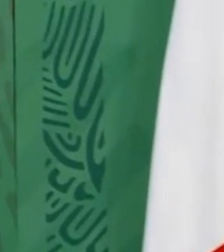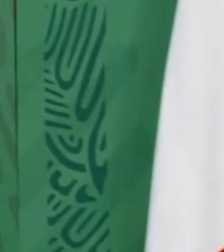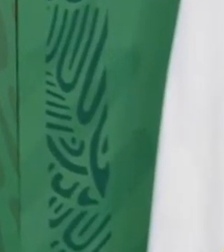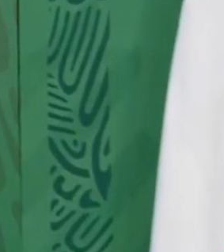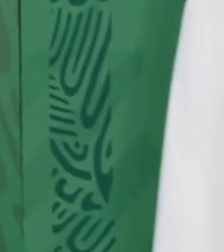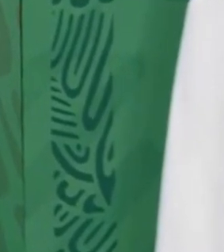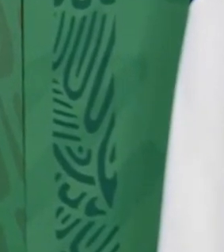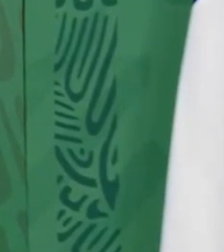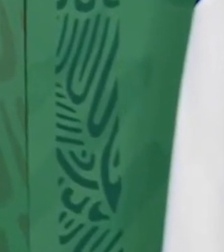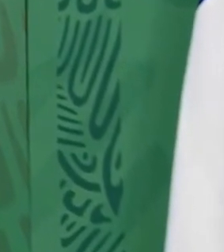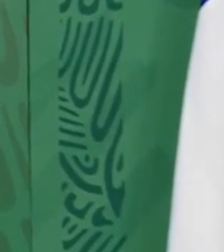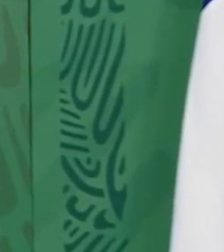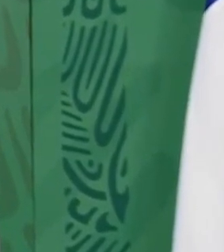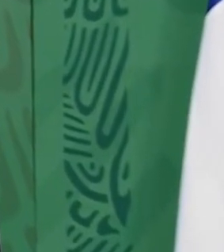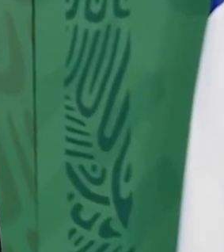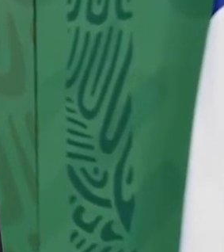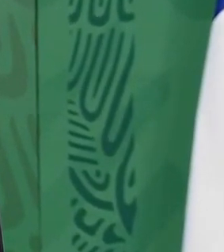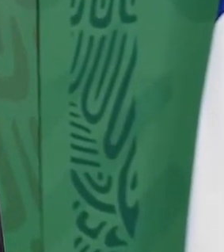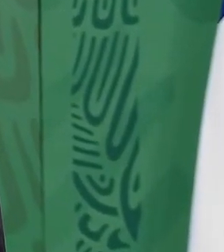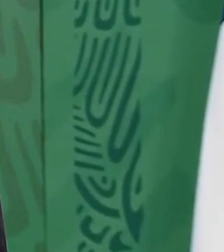1,200 millones de dólares.